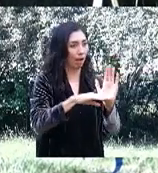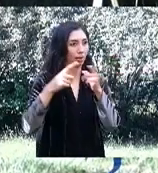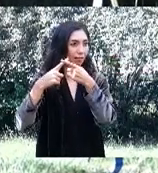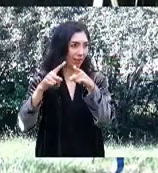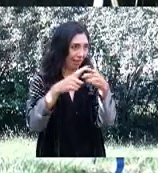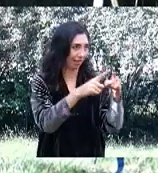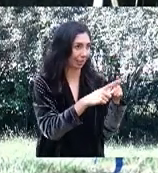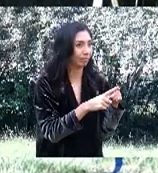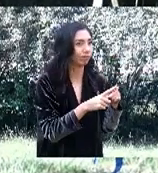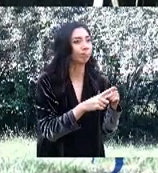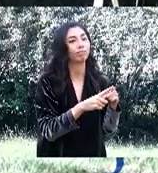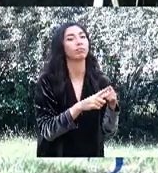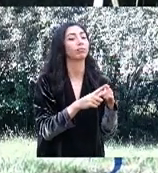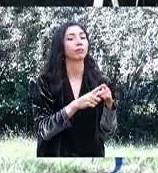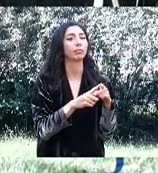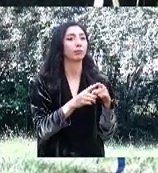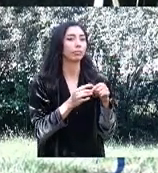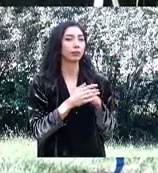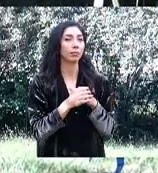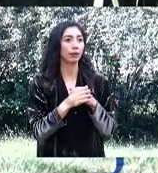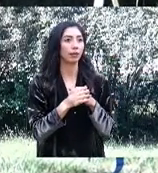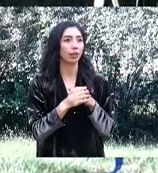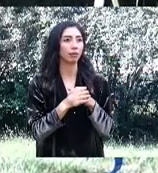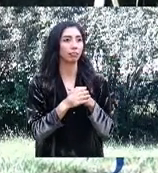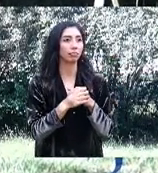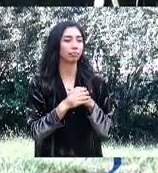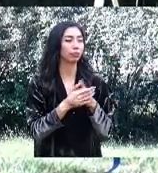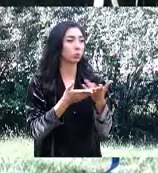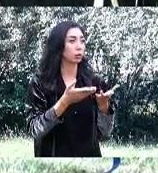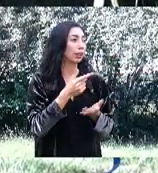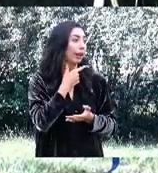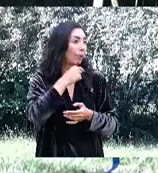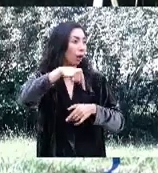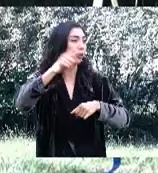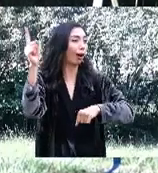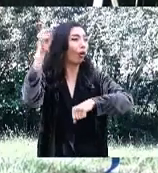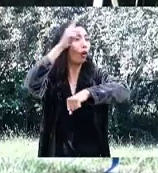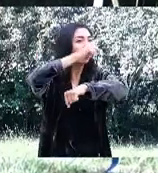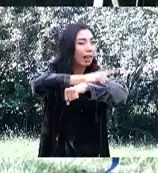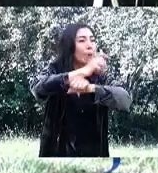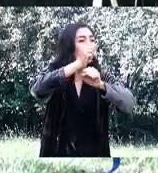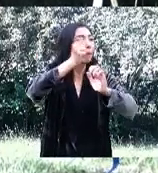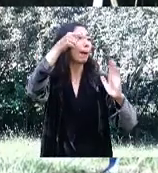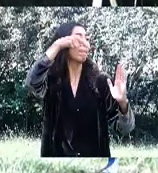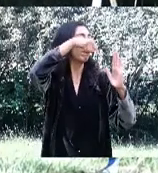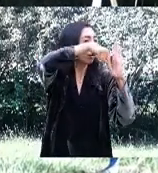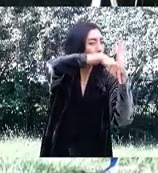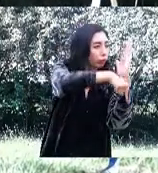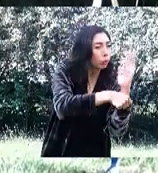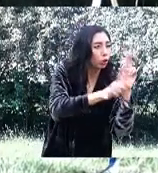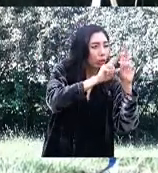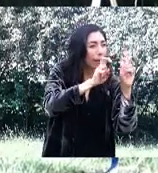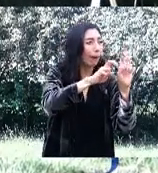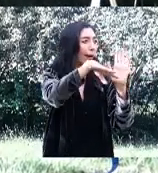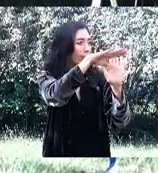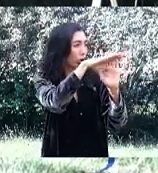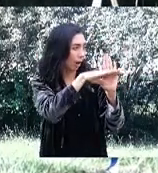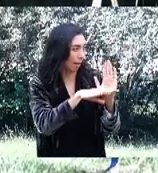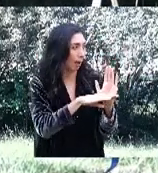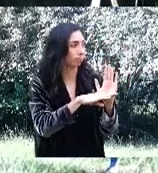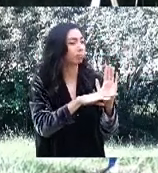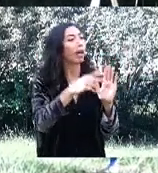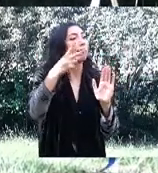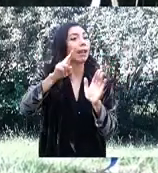quisimos darle justamente a esta sesión a esta jornada una profundización en torno a esa condición tanto las